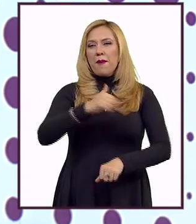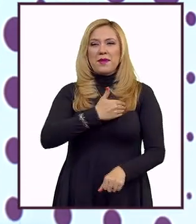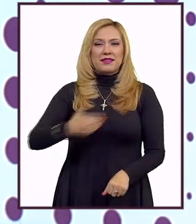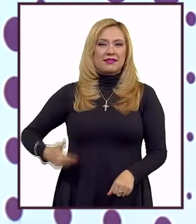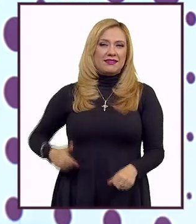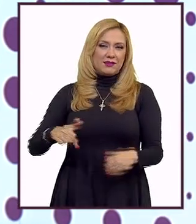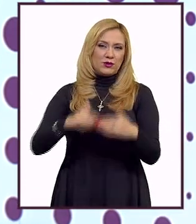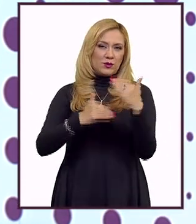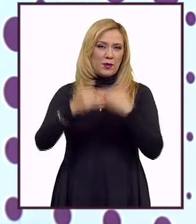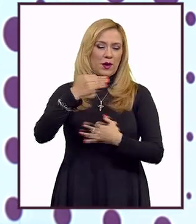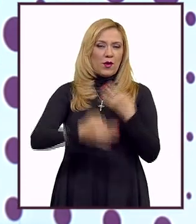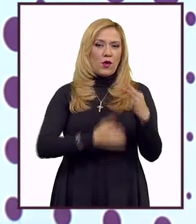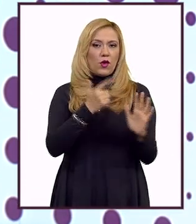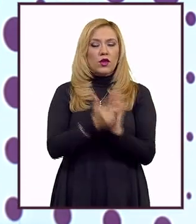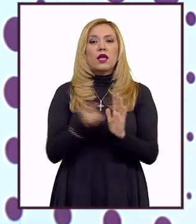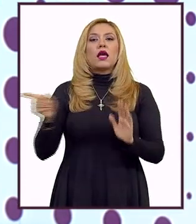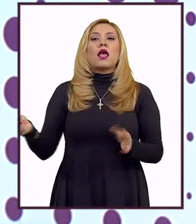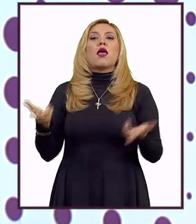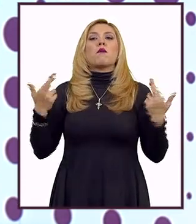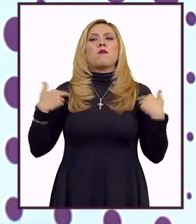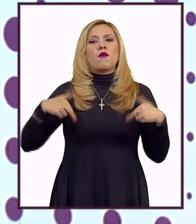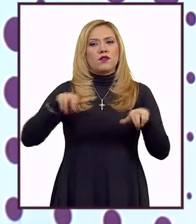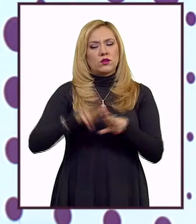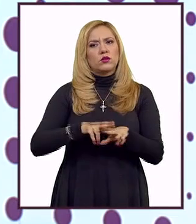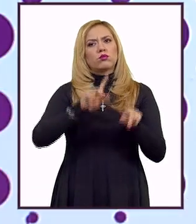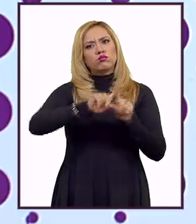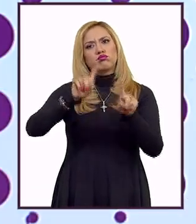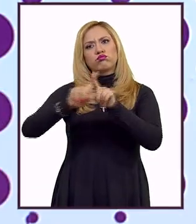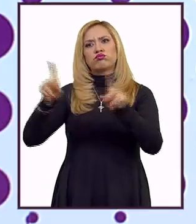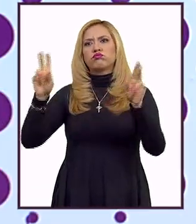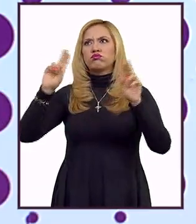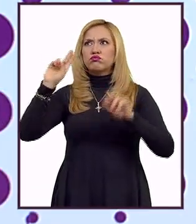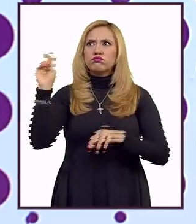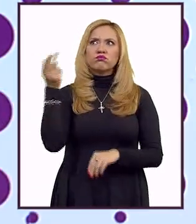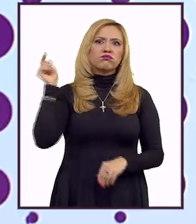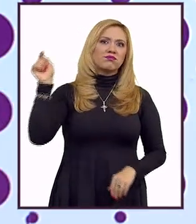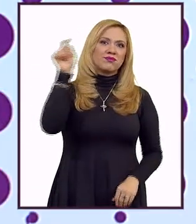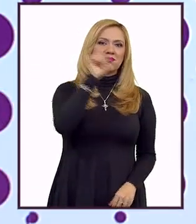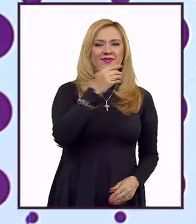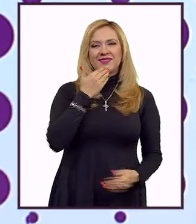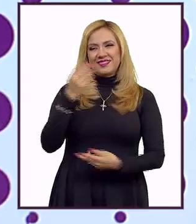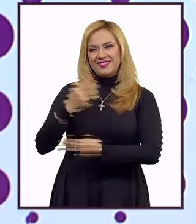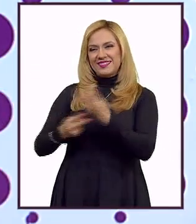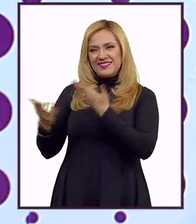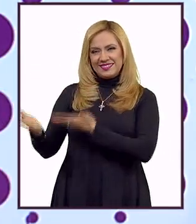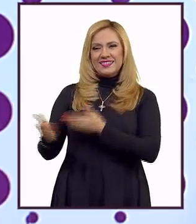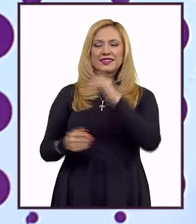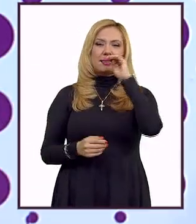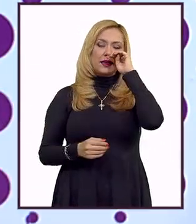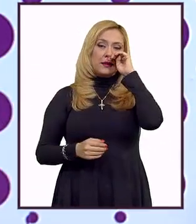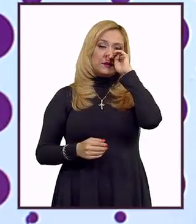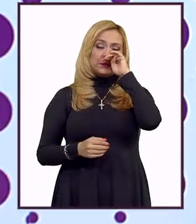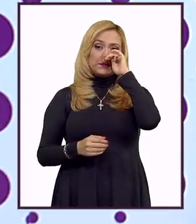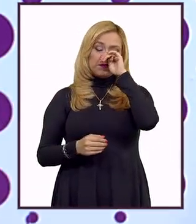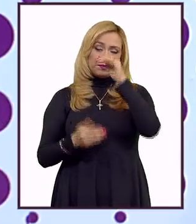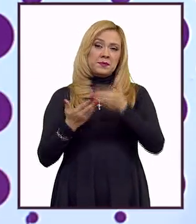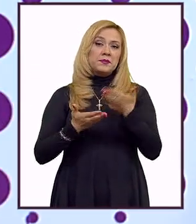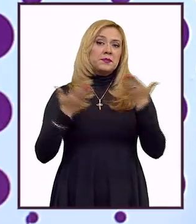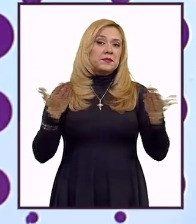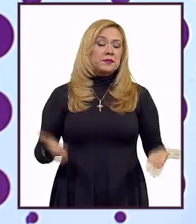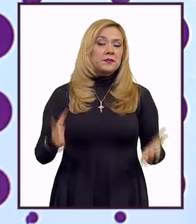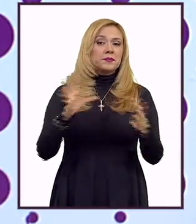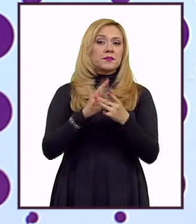Suprema Corte y ha sido profesor en distintas universidades del país. Bienvenido, Guillermo. Bueno, para empezar a hablar sobre el